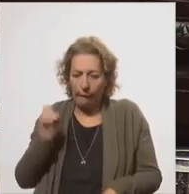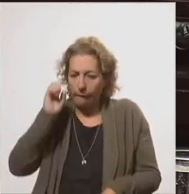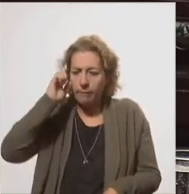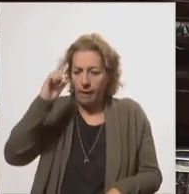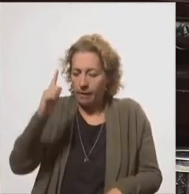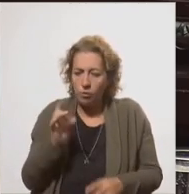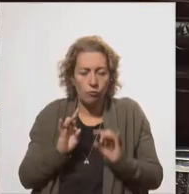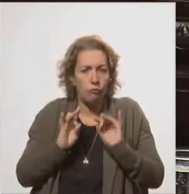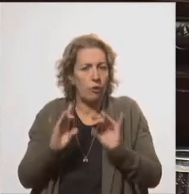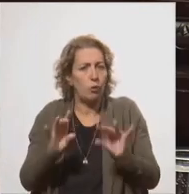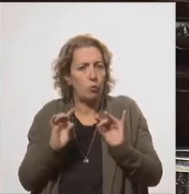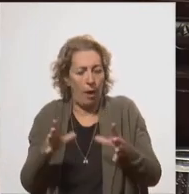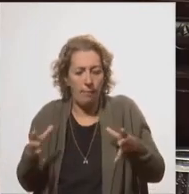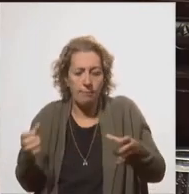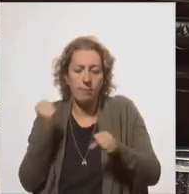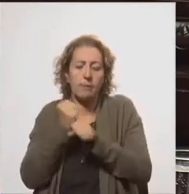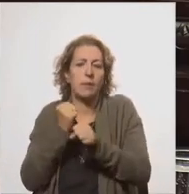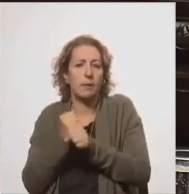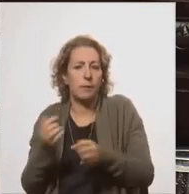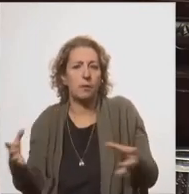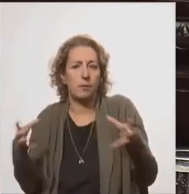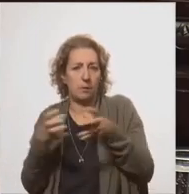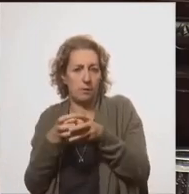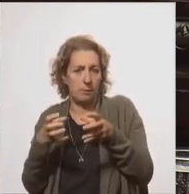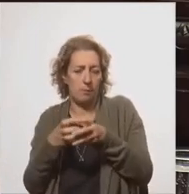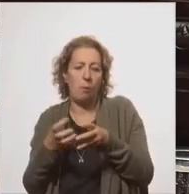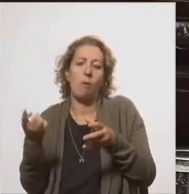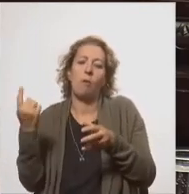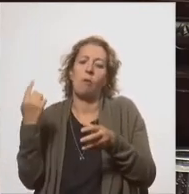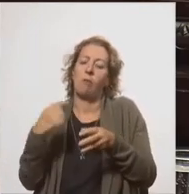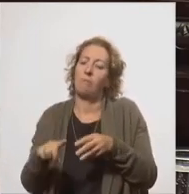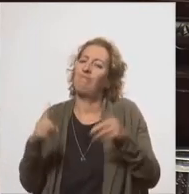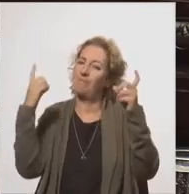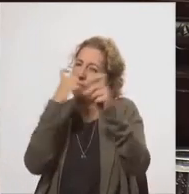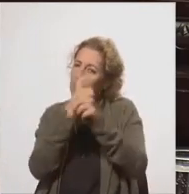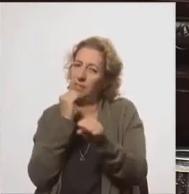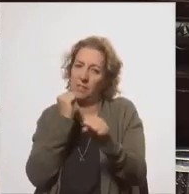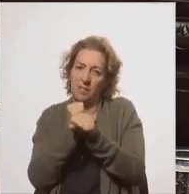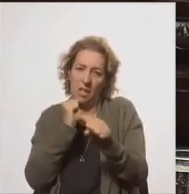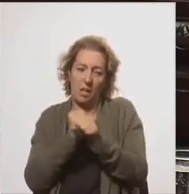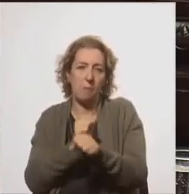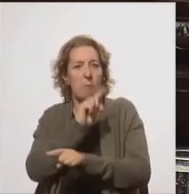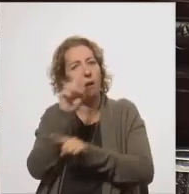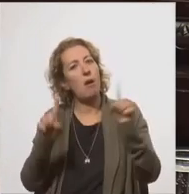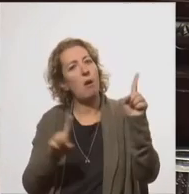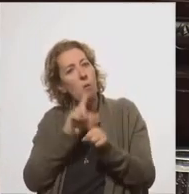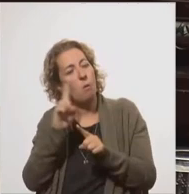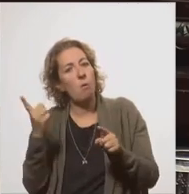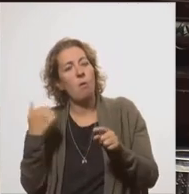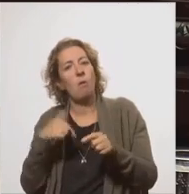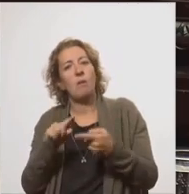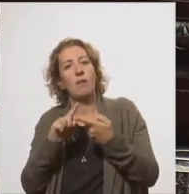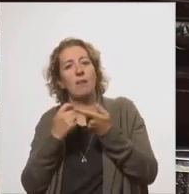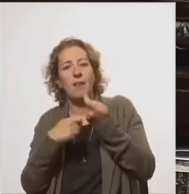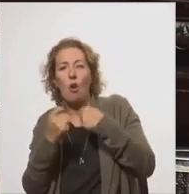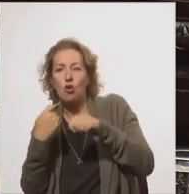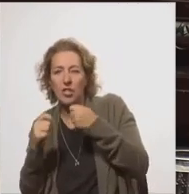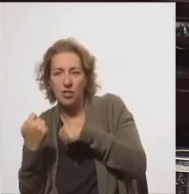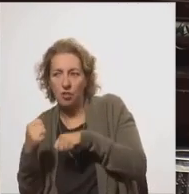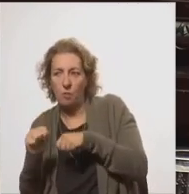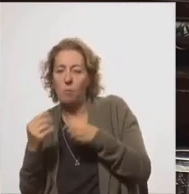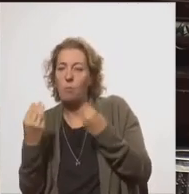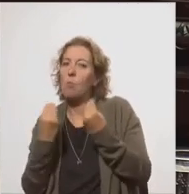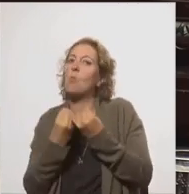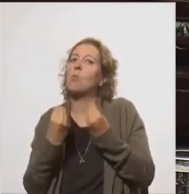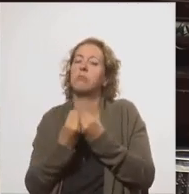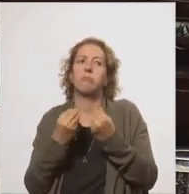en el trabajo en equipo y en la difícil tarea, para algunas, un arte de la negociación. Muchas